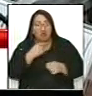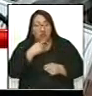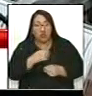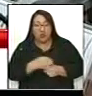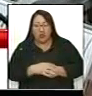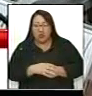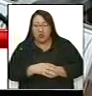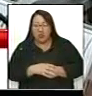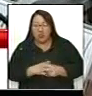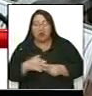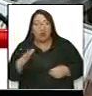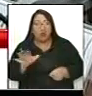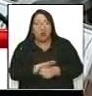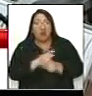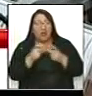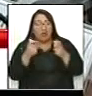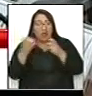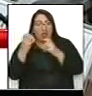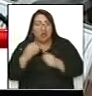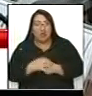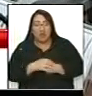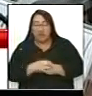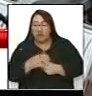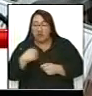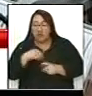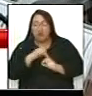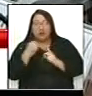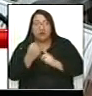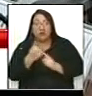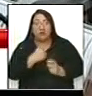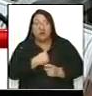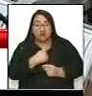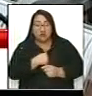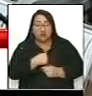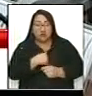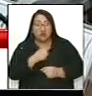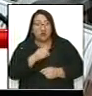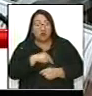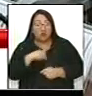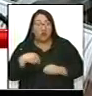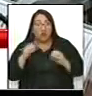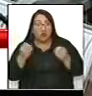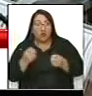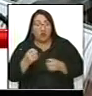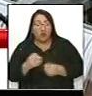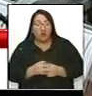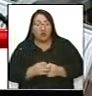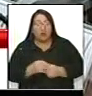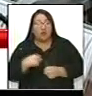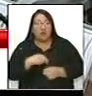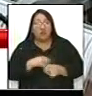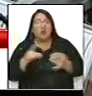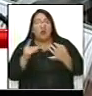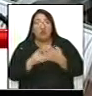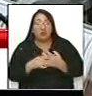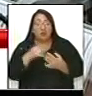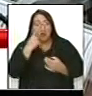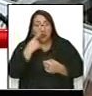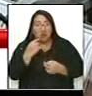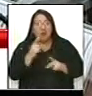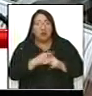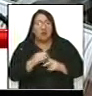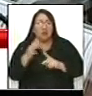que podemos ocupar grandes cargos. Nuestra sociedad misma, nuestros jóvenes, nuestros esposos, los varones